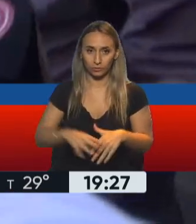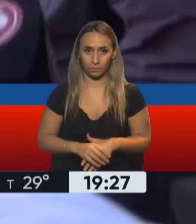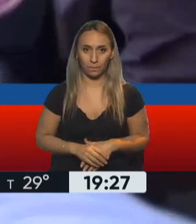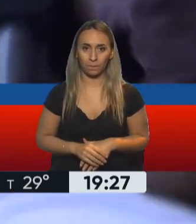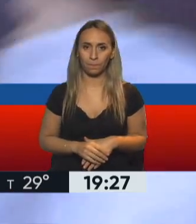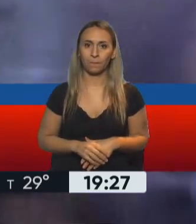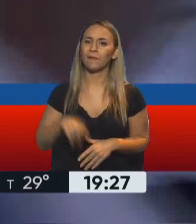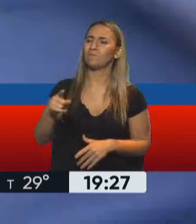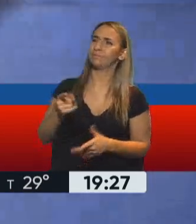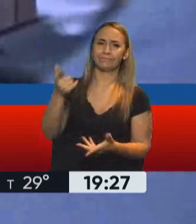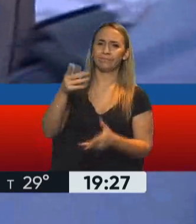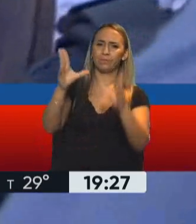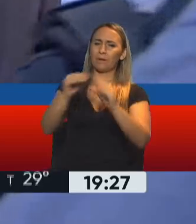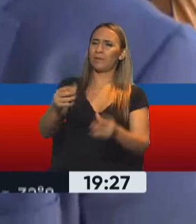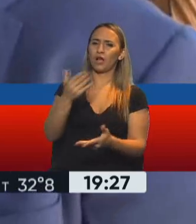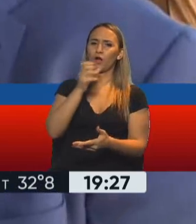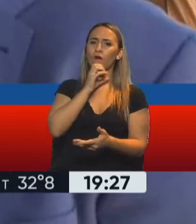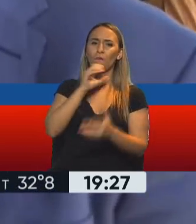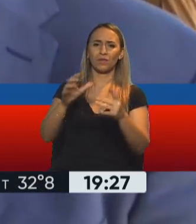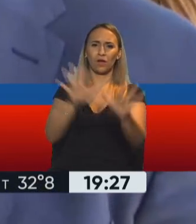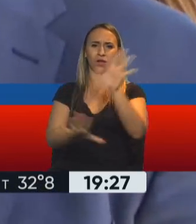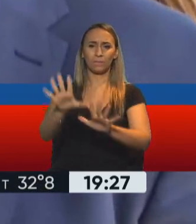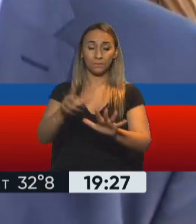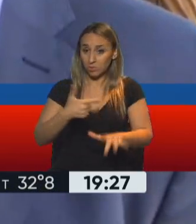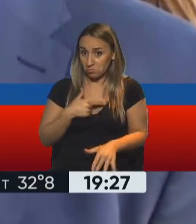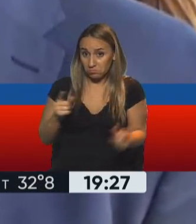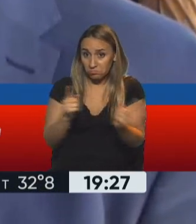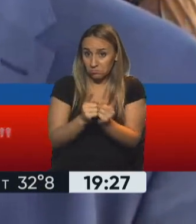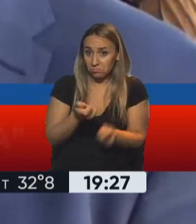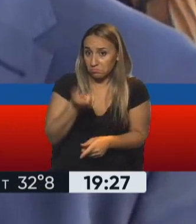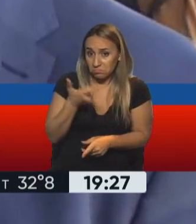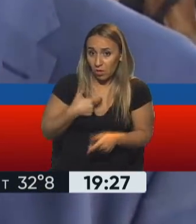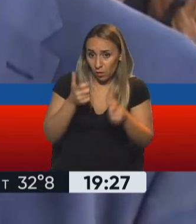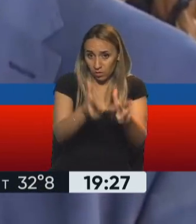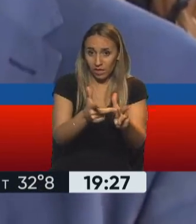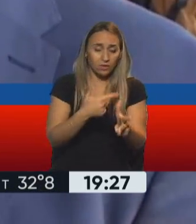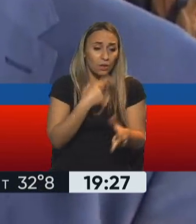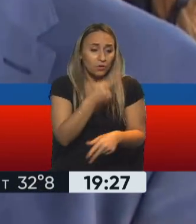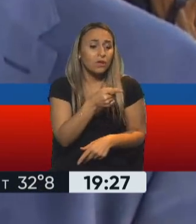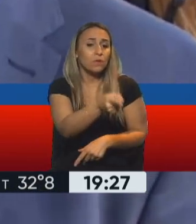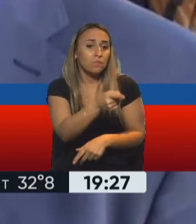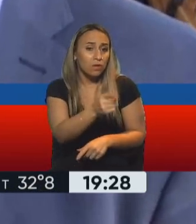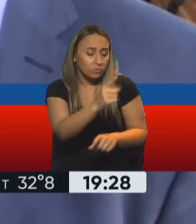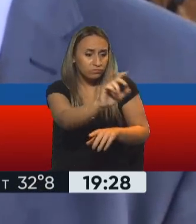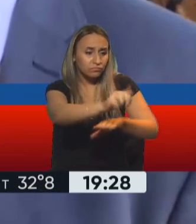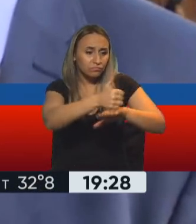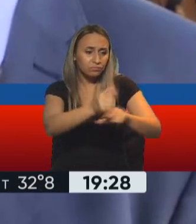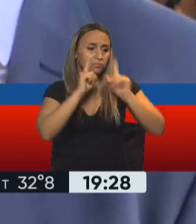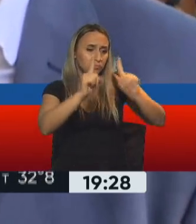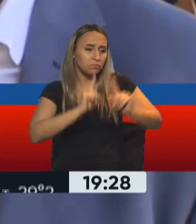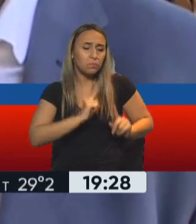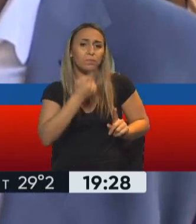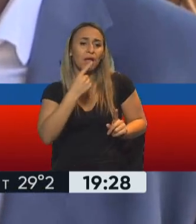Con esta payasada. Yo simplemente le dije por qué nos acercaba a preguntarnos qué nos pasaba, por